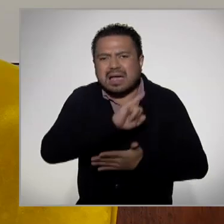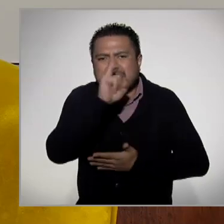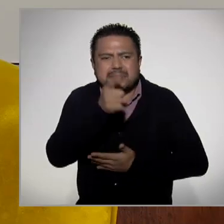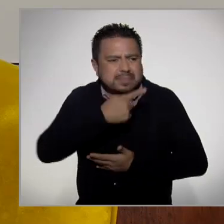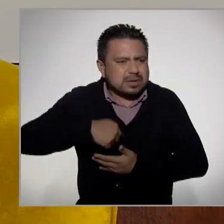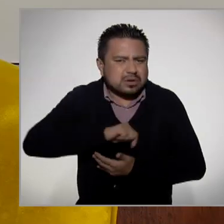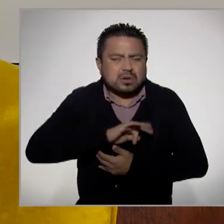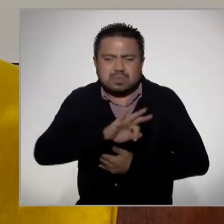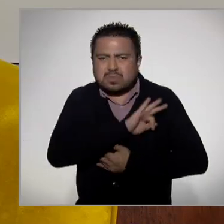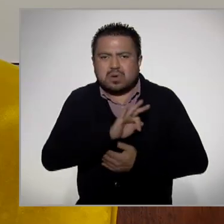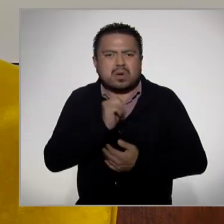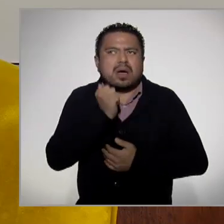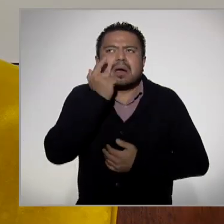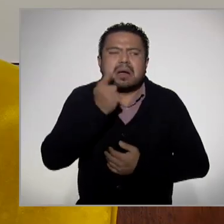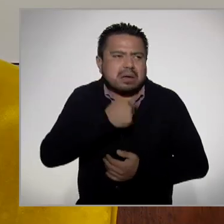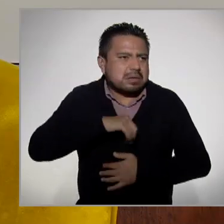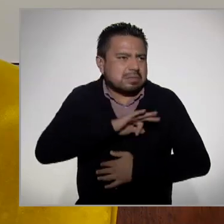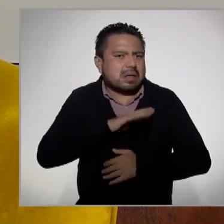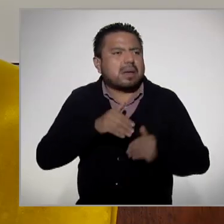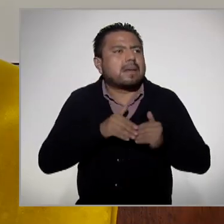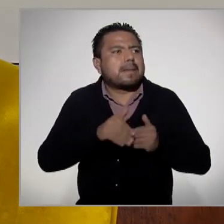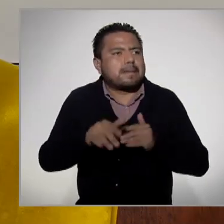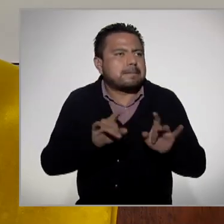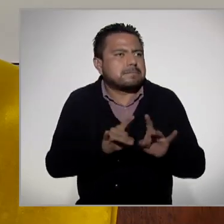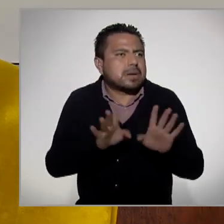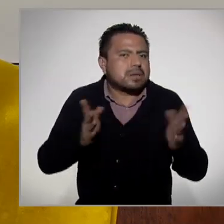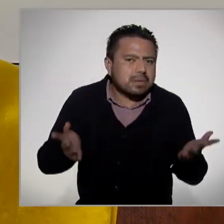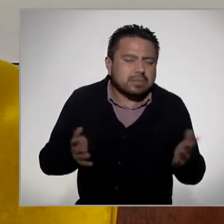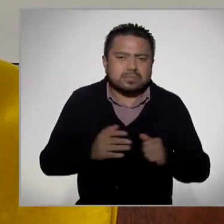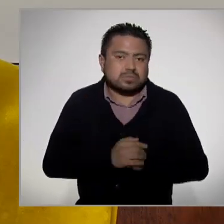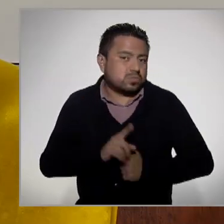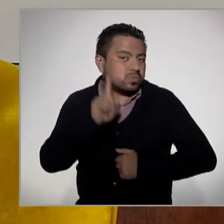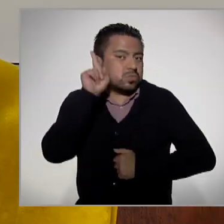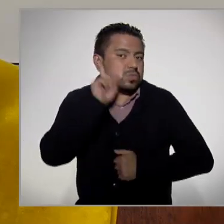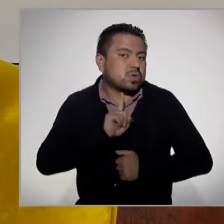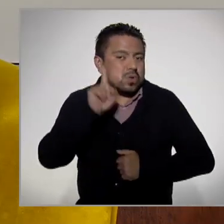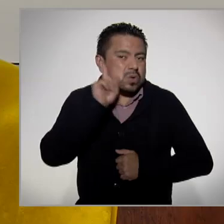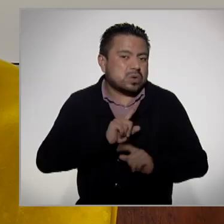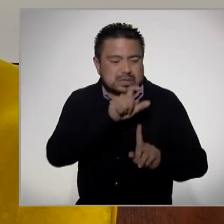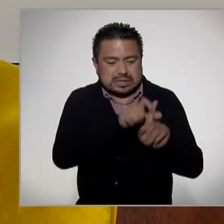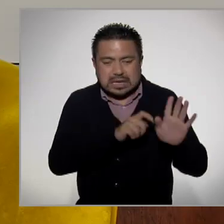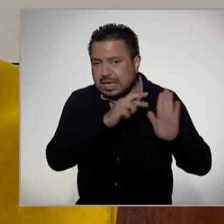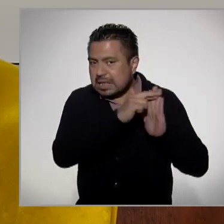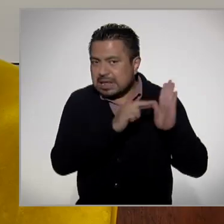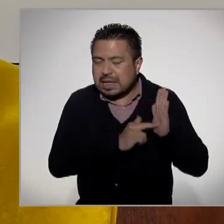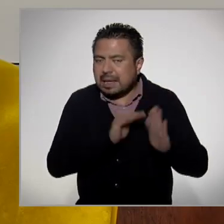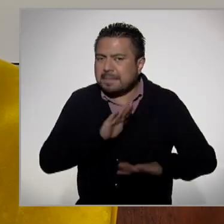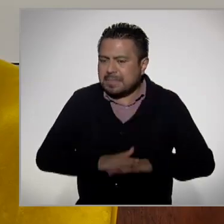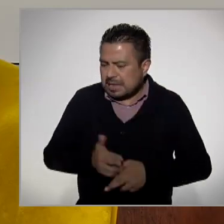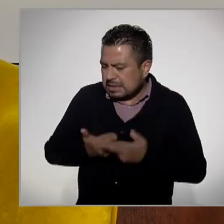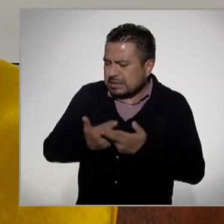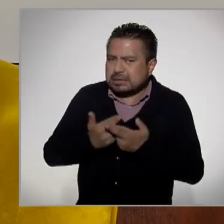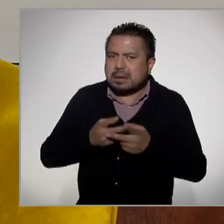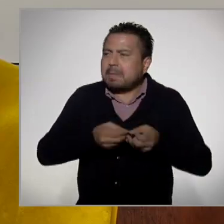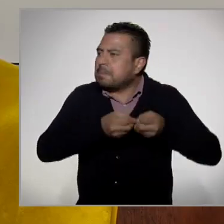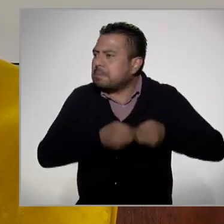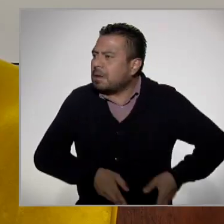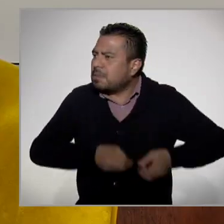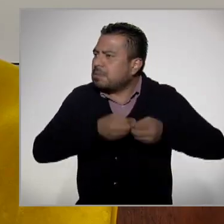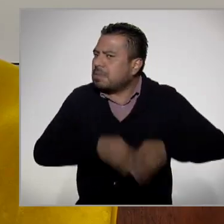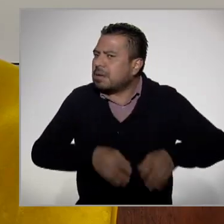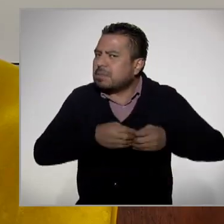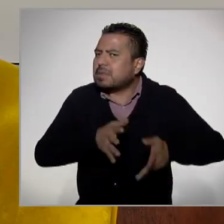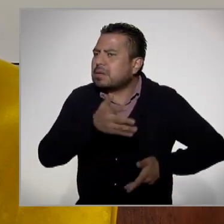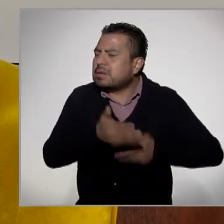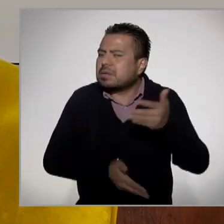nosotros pero podemos ser cualquiera nosotros en cualquier momento ahora una mujer que estar que tiene reglas muy abundantes y ha ido perdiendo crónicamente